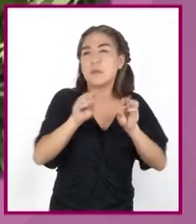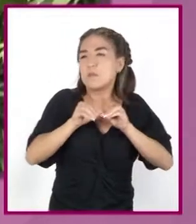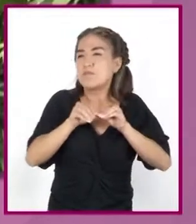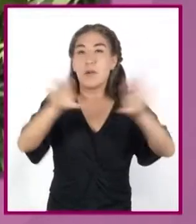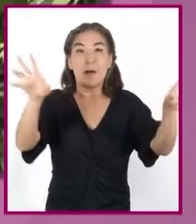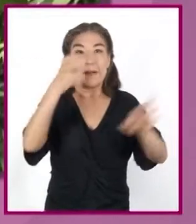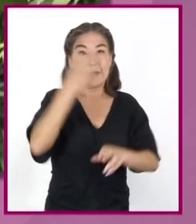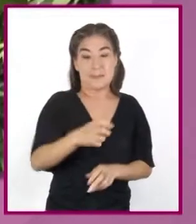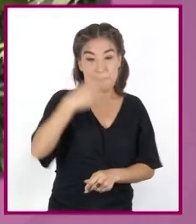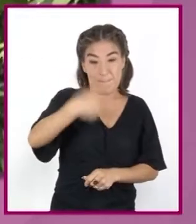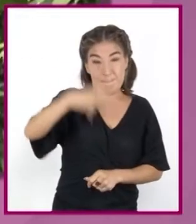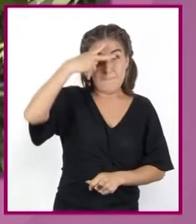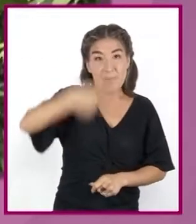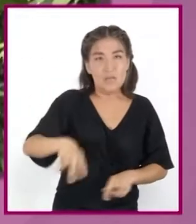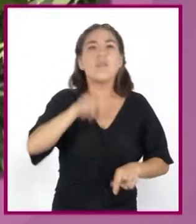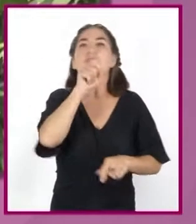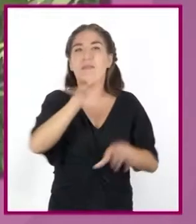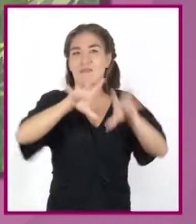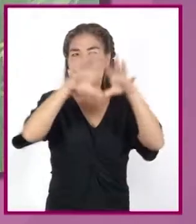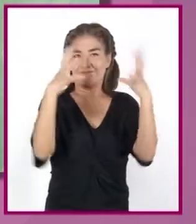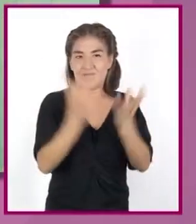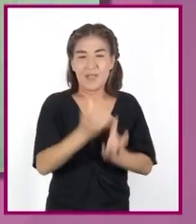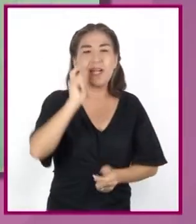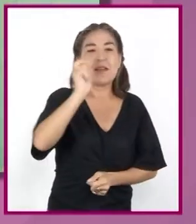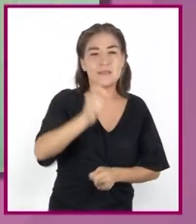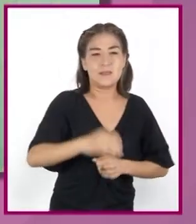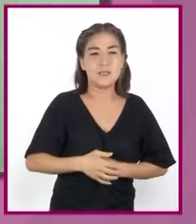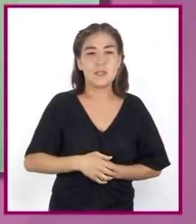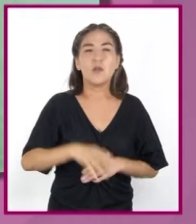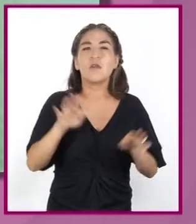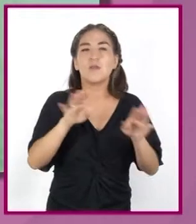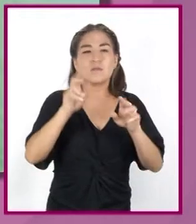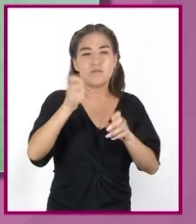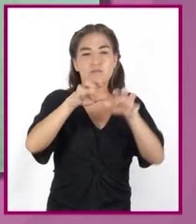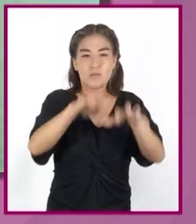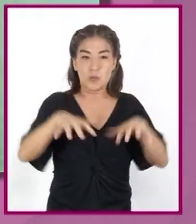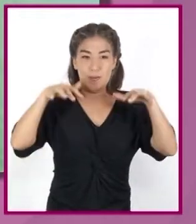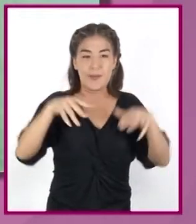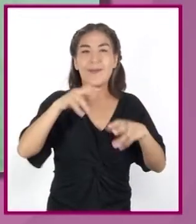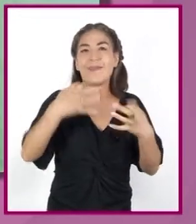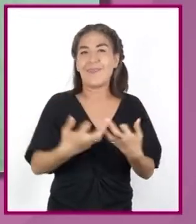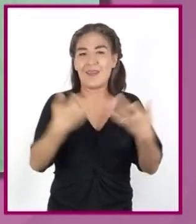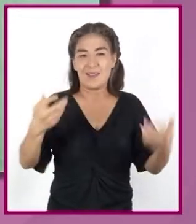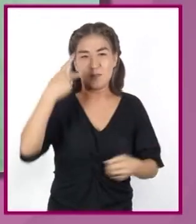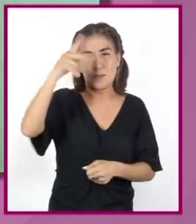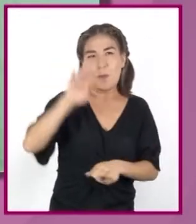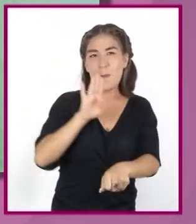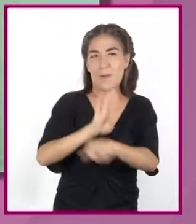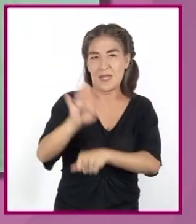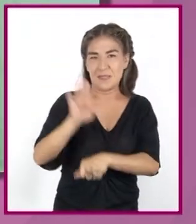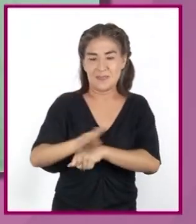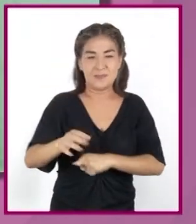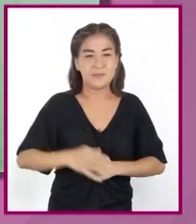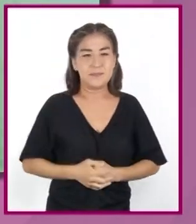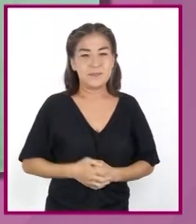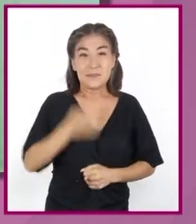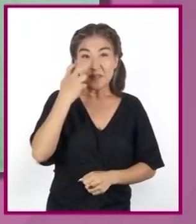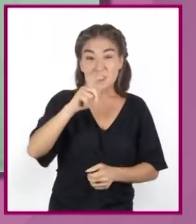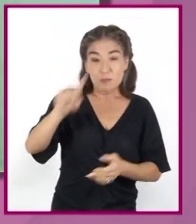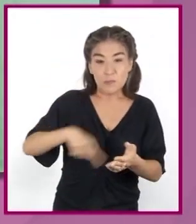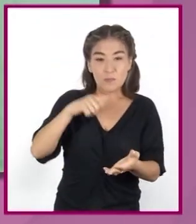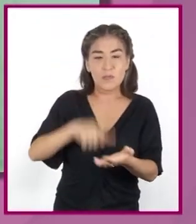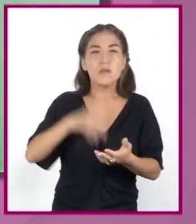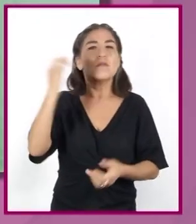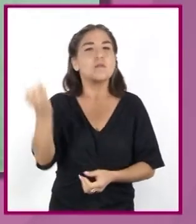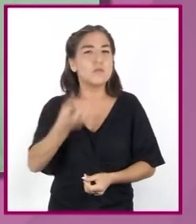para México como para el planeta entero, con la Cumbre de la Tierra en Río de Janeiro, Brasil. Ahí se generó el